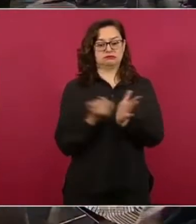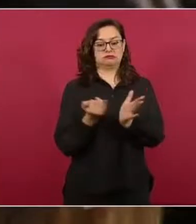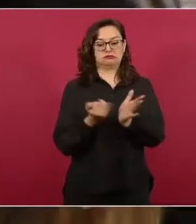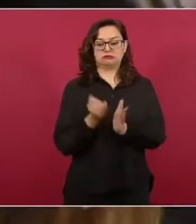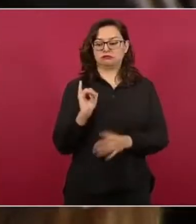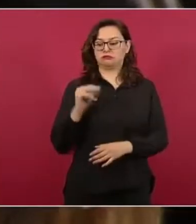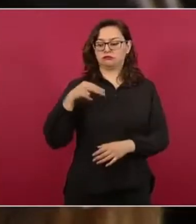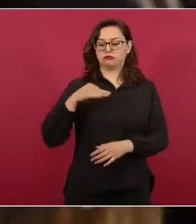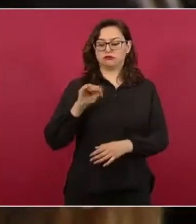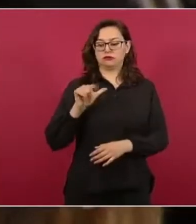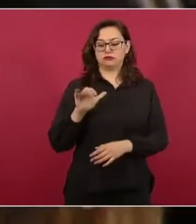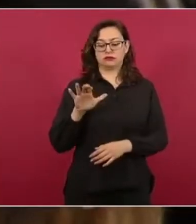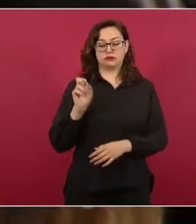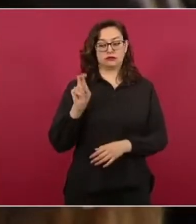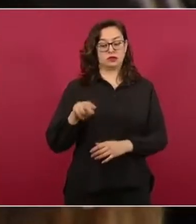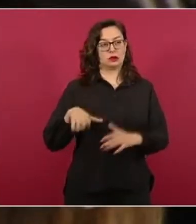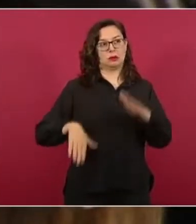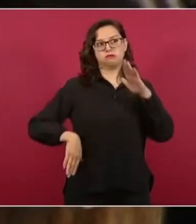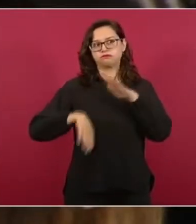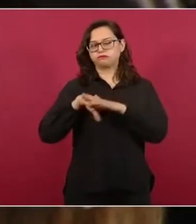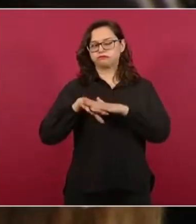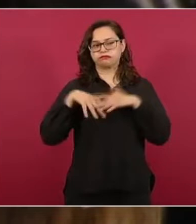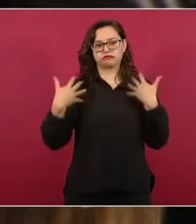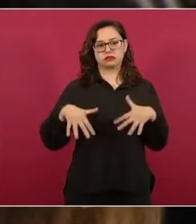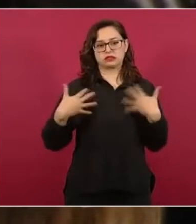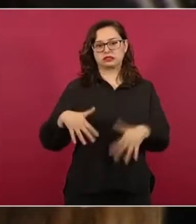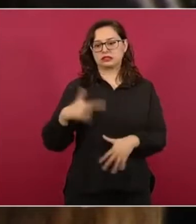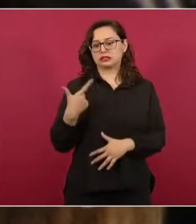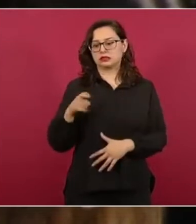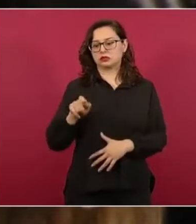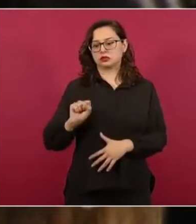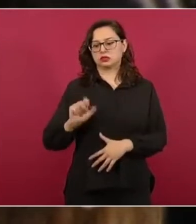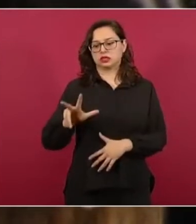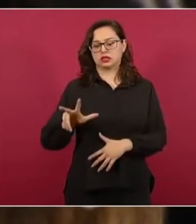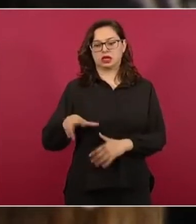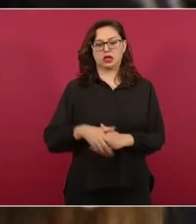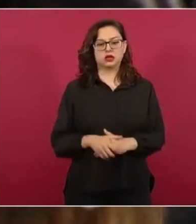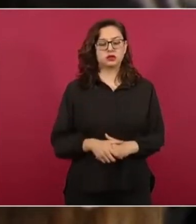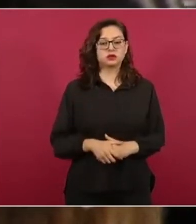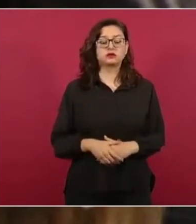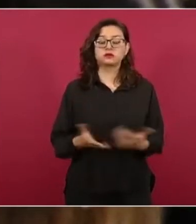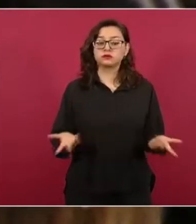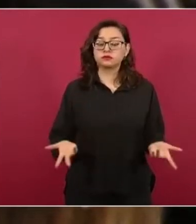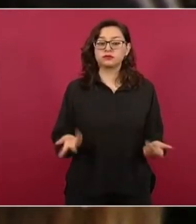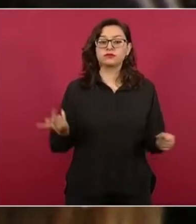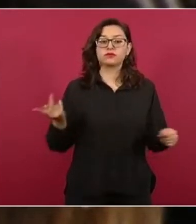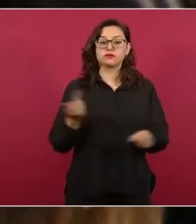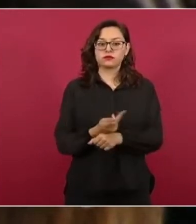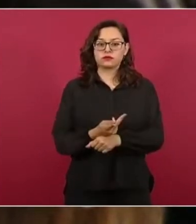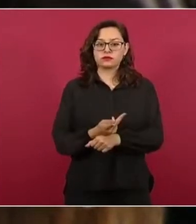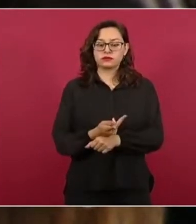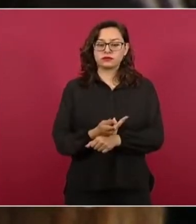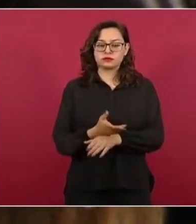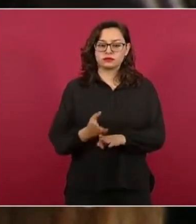de 7.68. Ya usted planteó el pacto y el impulso a la